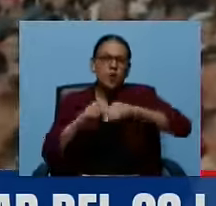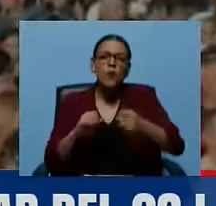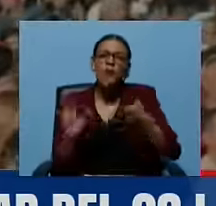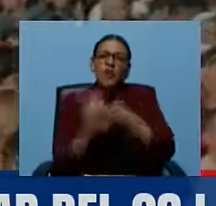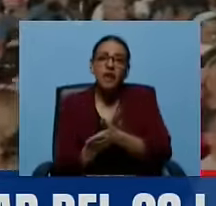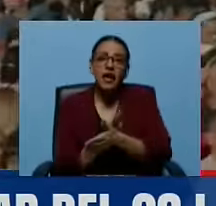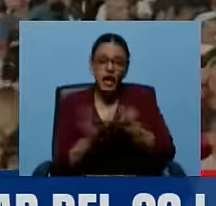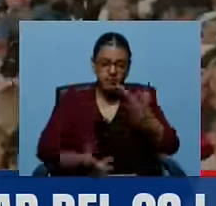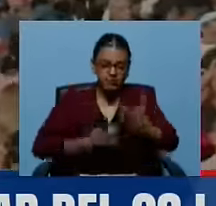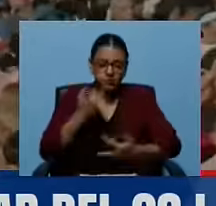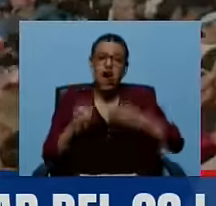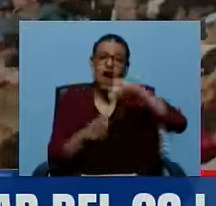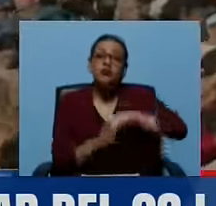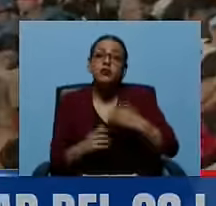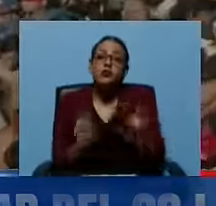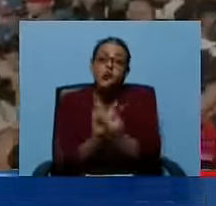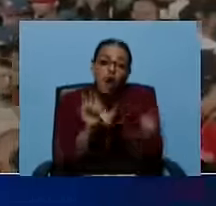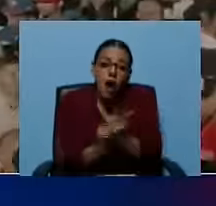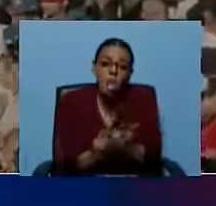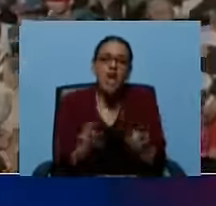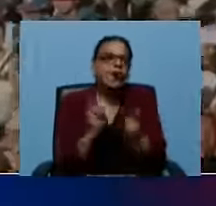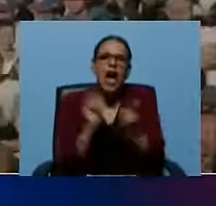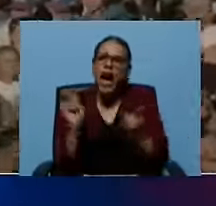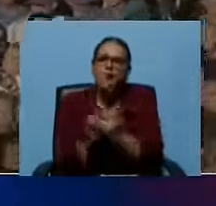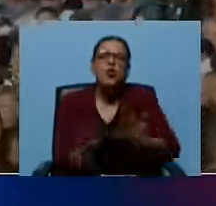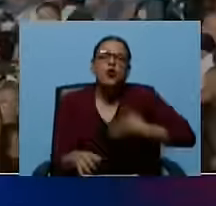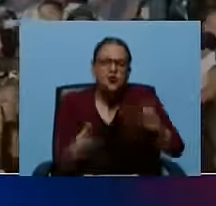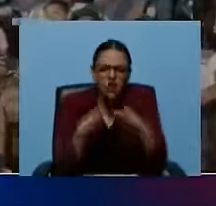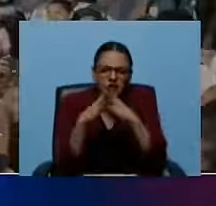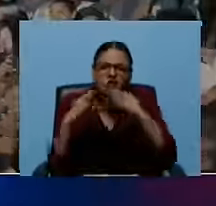amor, y el amor lo puede todo.